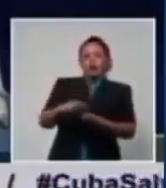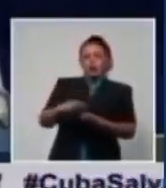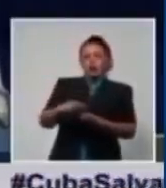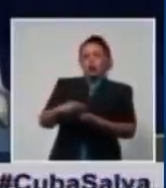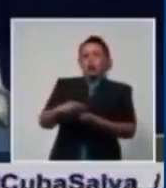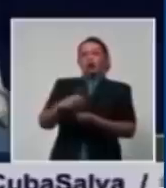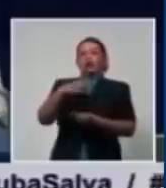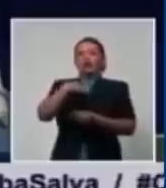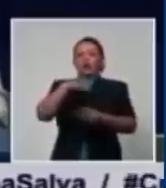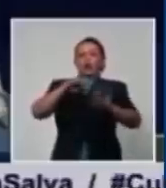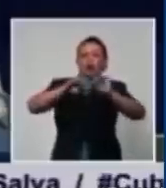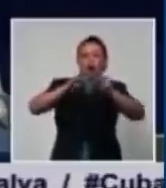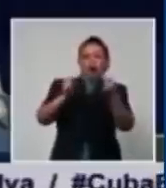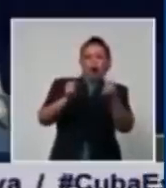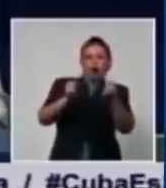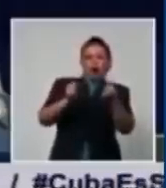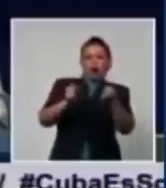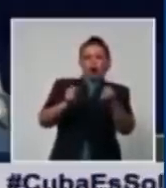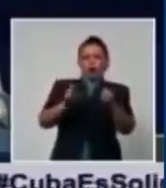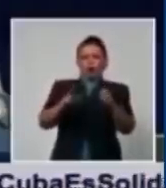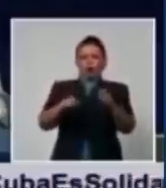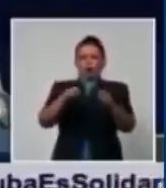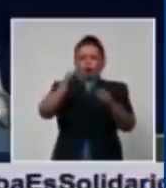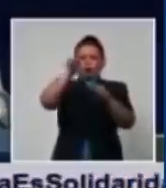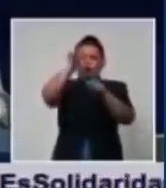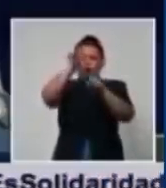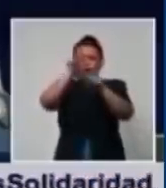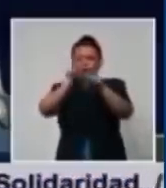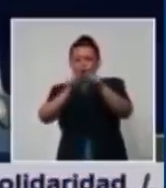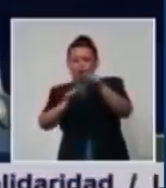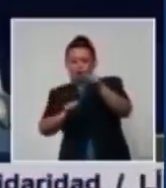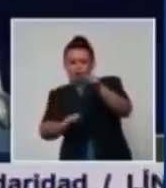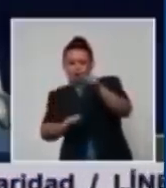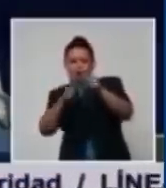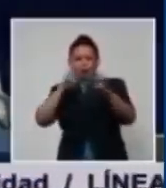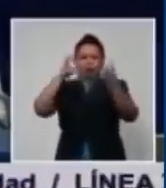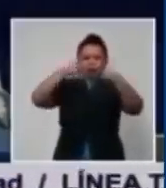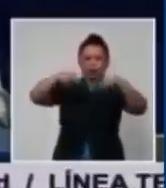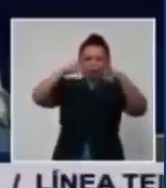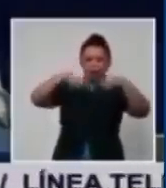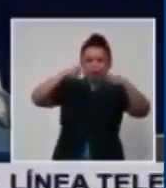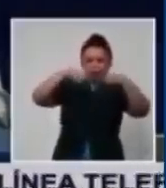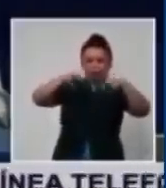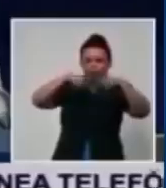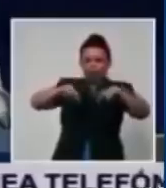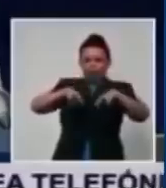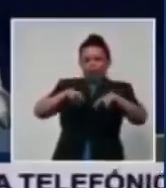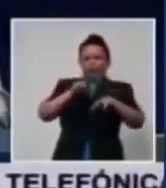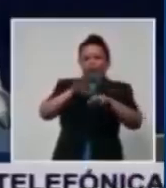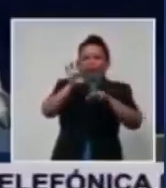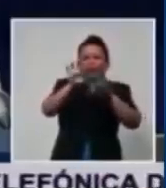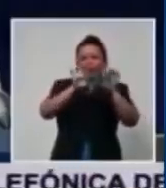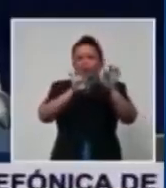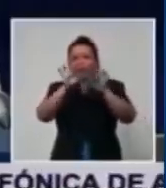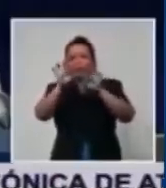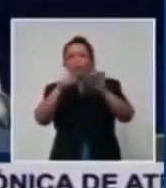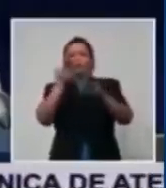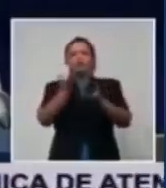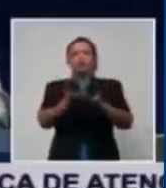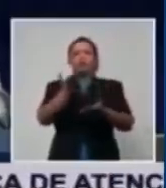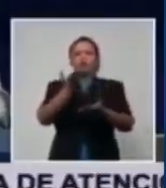se toma una muestra de tejido y se envía al laboratorio del Instituto de Medicina